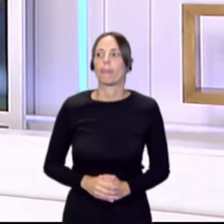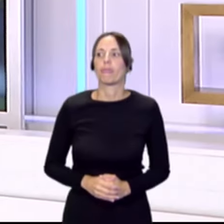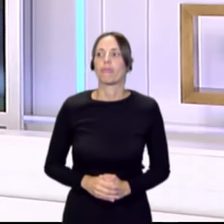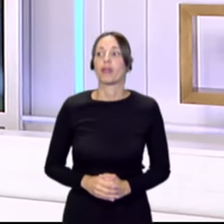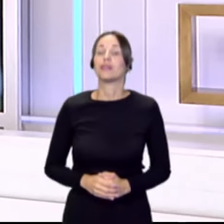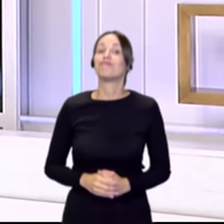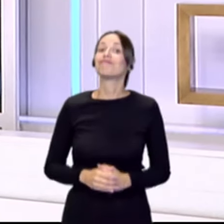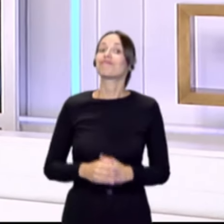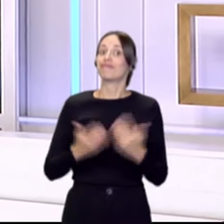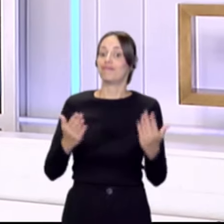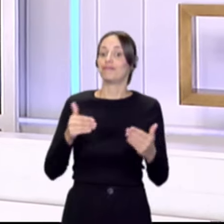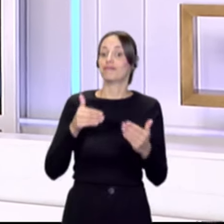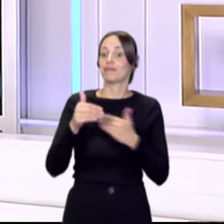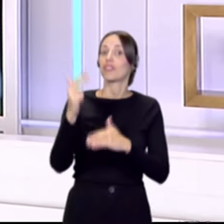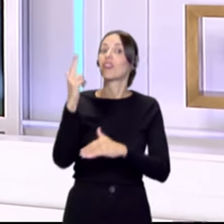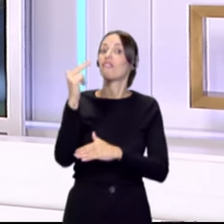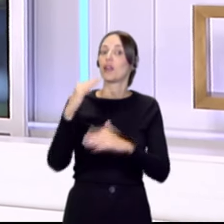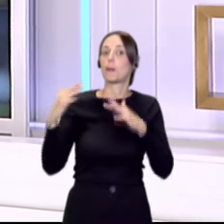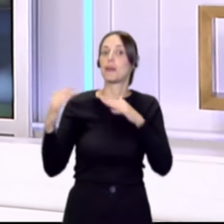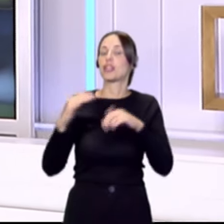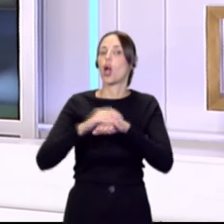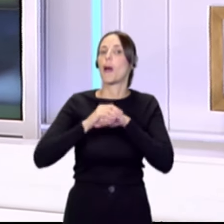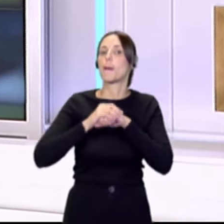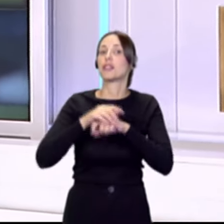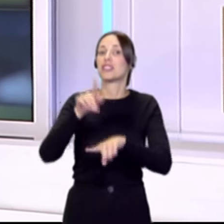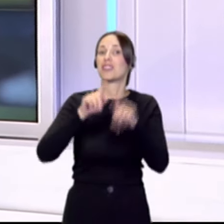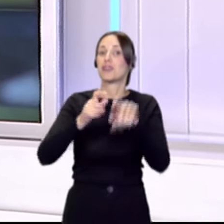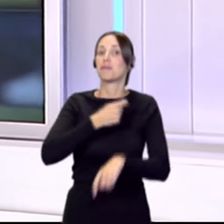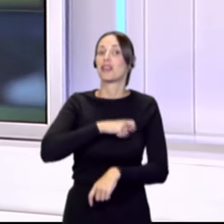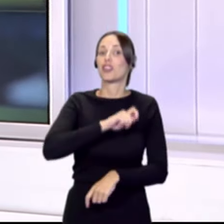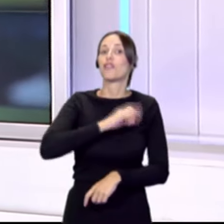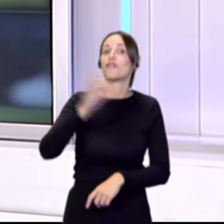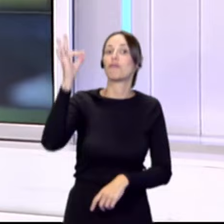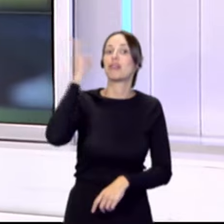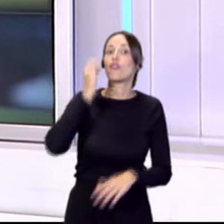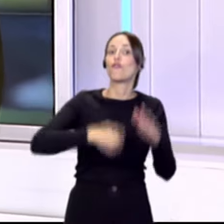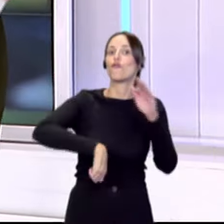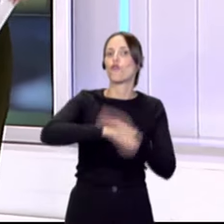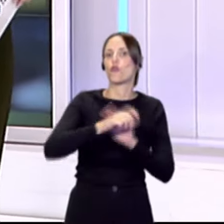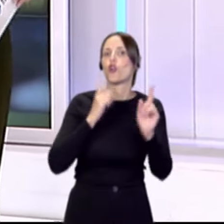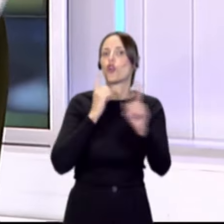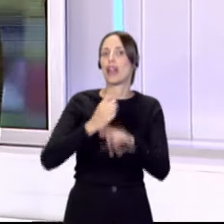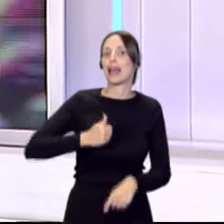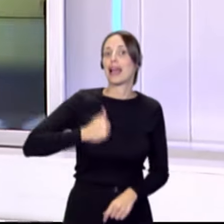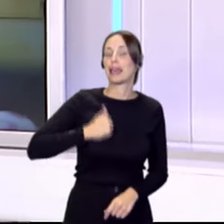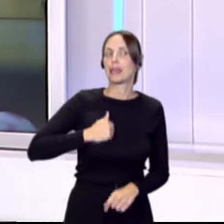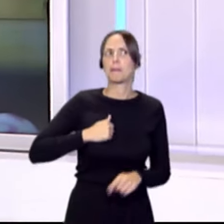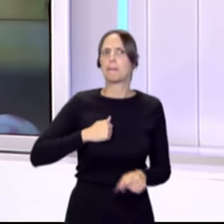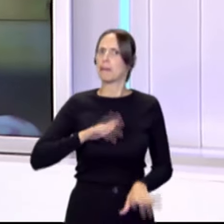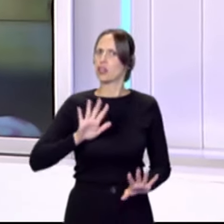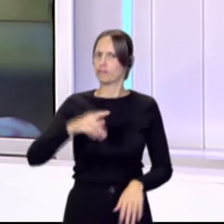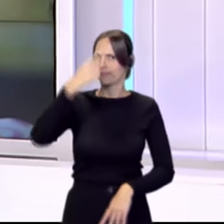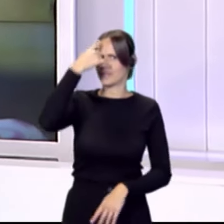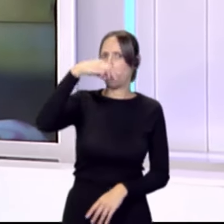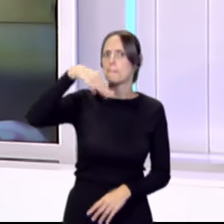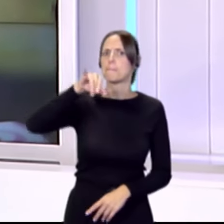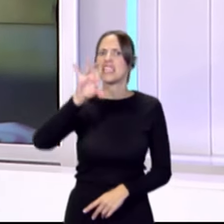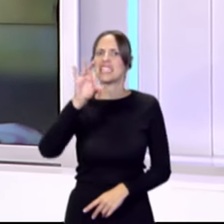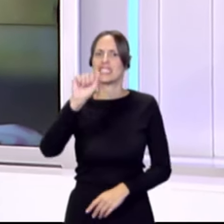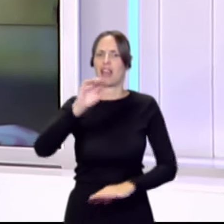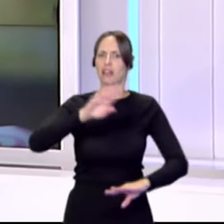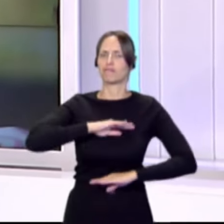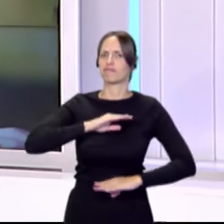Y este viernes hay amistoso de la selección española femenina de fútbol ante Canadá, una lista donde no está, ya lo saben, la gran canaria, la portera